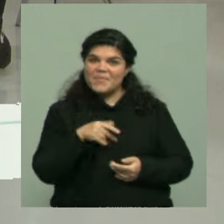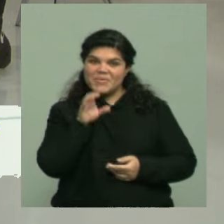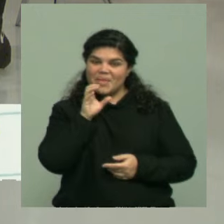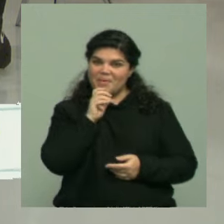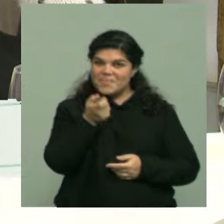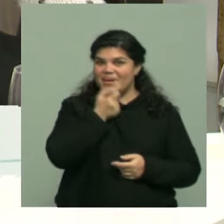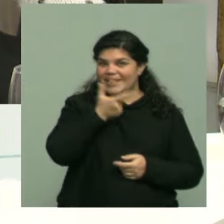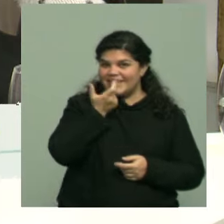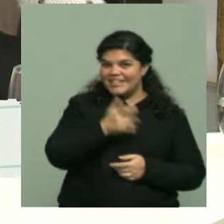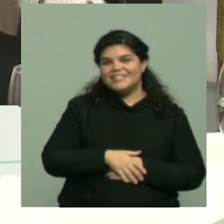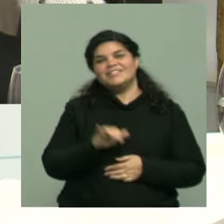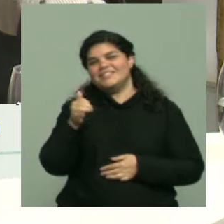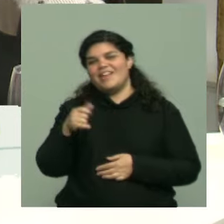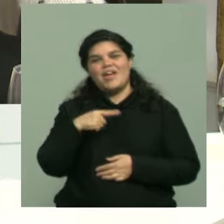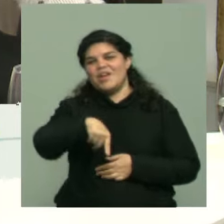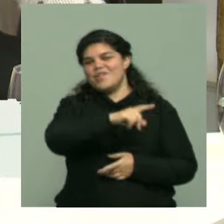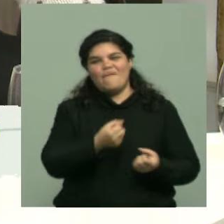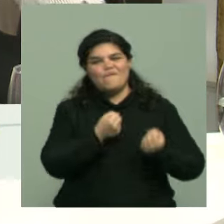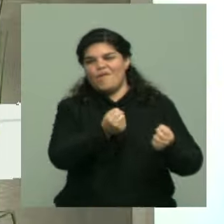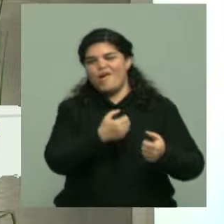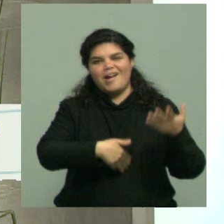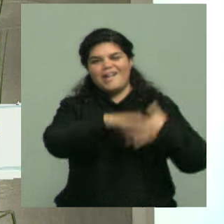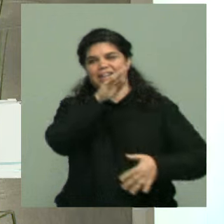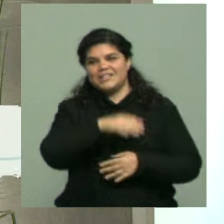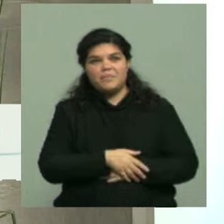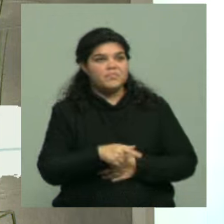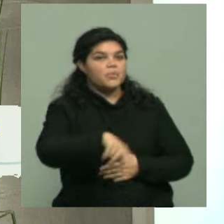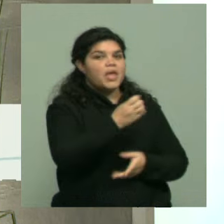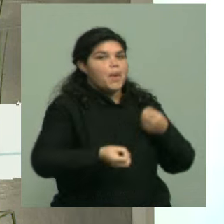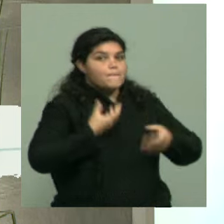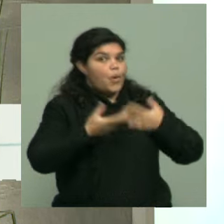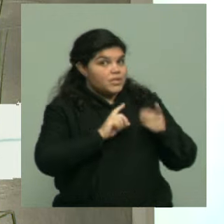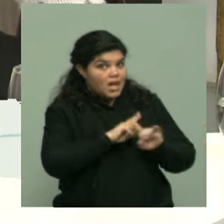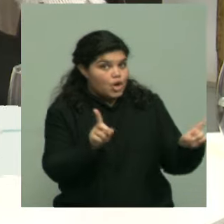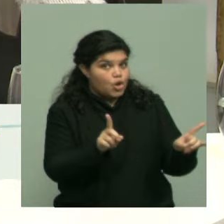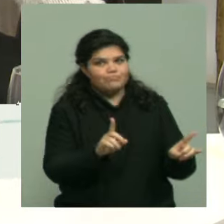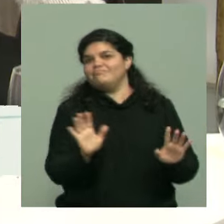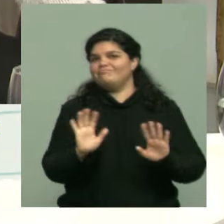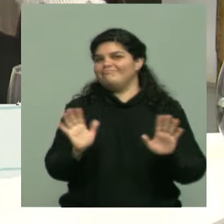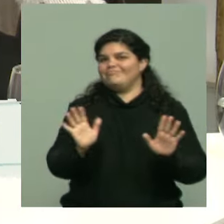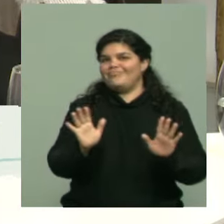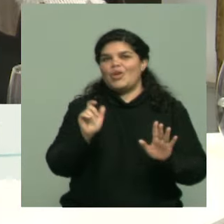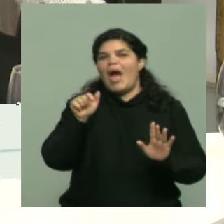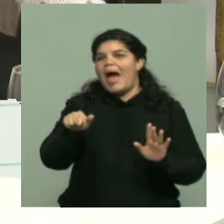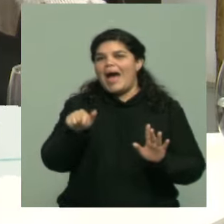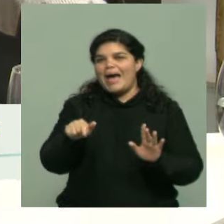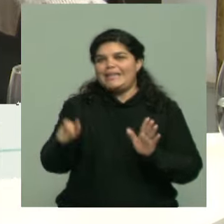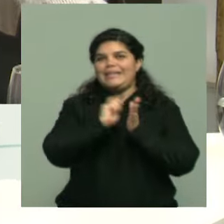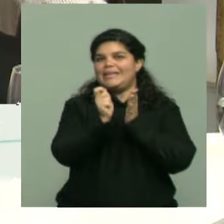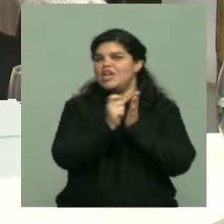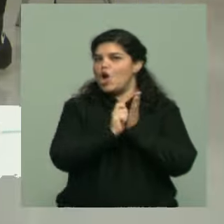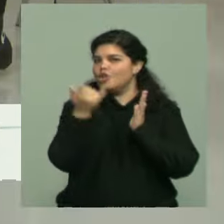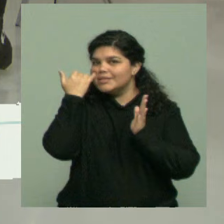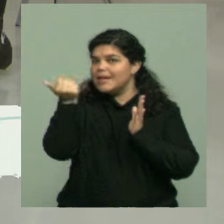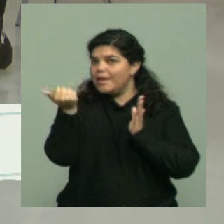es el fuerte de ellos. Me encantó. Así que, bueno. Ahí ya no van a tener que improvisar, me parece. Va a ser no, mucho más. Eso es lo que, mucho claro, más guión. Sí. Claro, ahí